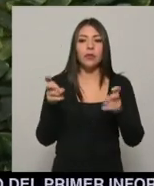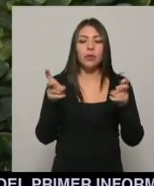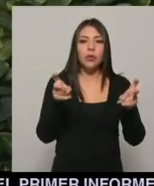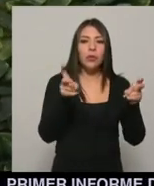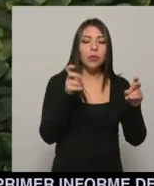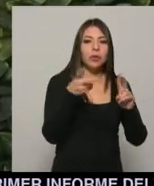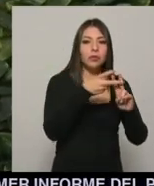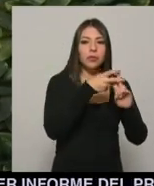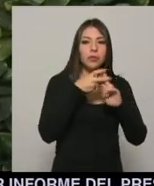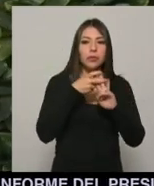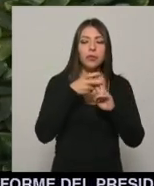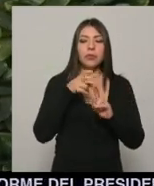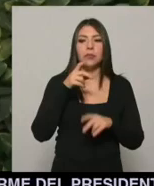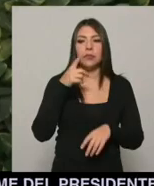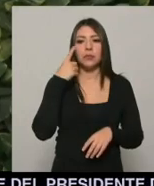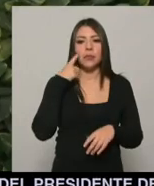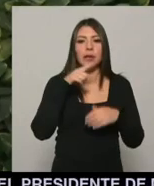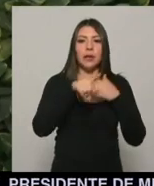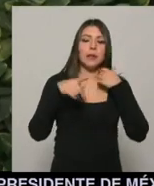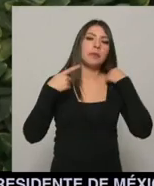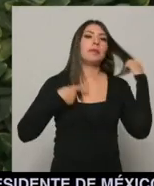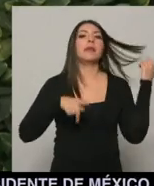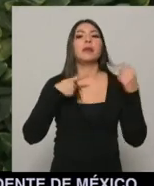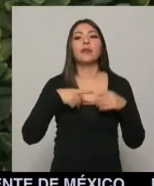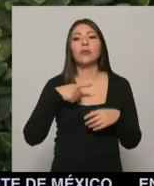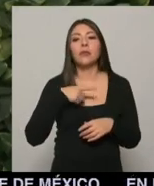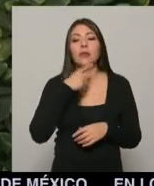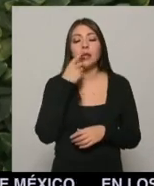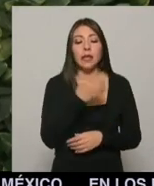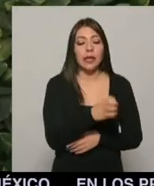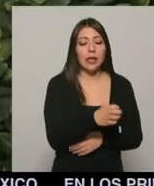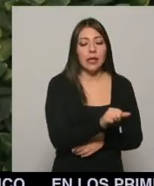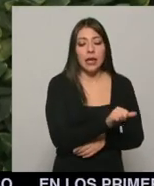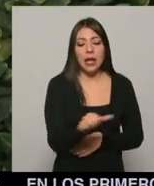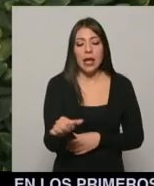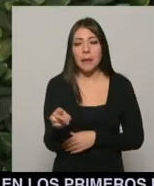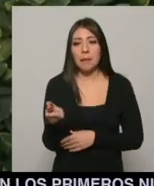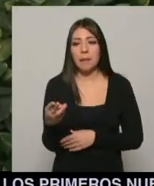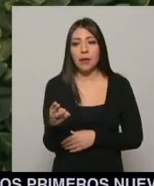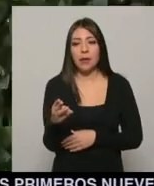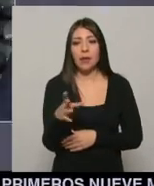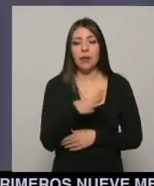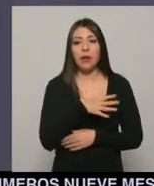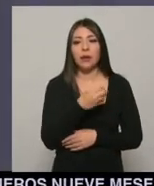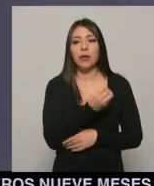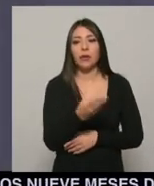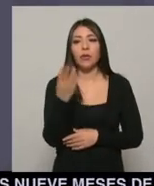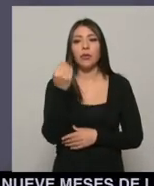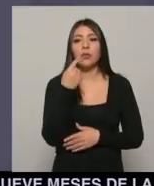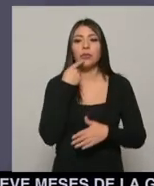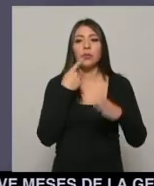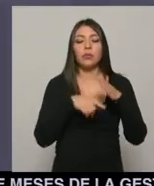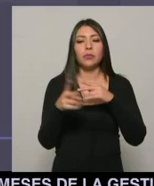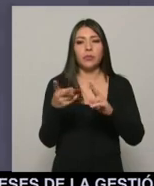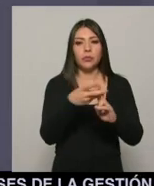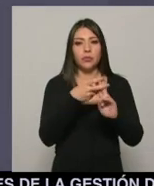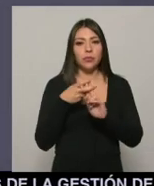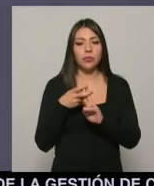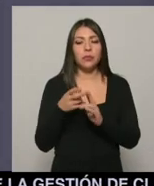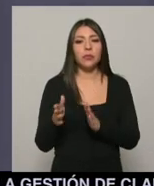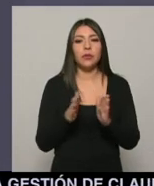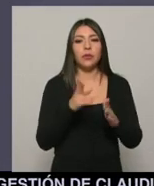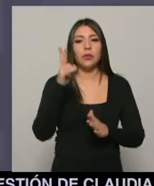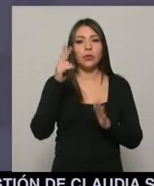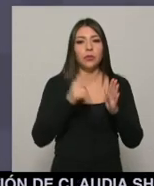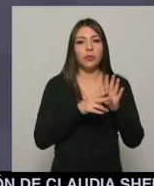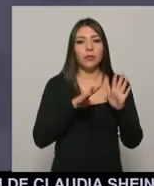secuestro en esta ciudad. Simplemente para dar un dato, de enero a mayo solamente hubo 9 denuncias por secuestro y en 2019